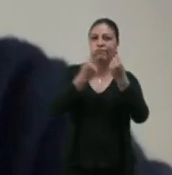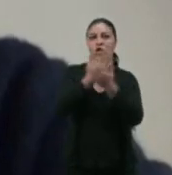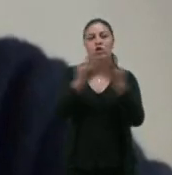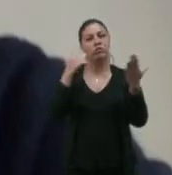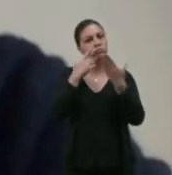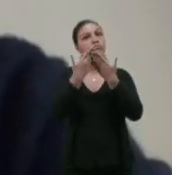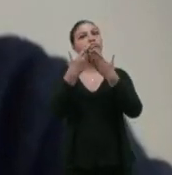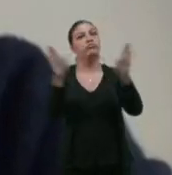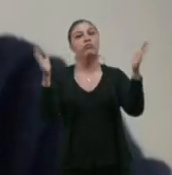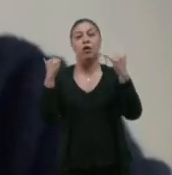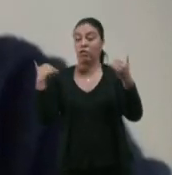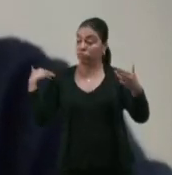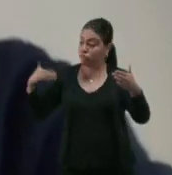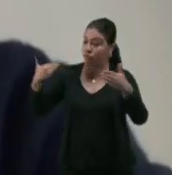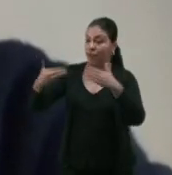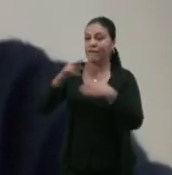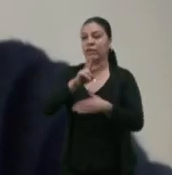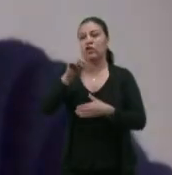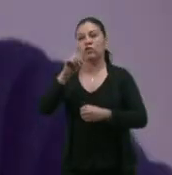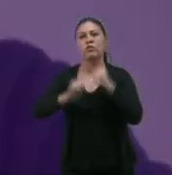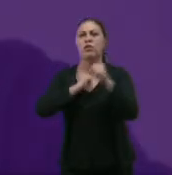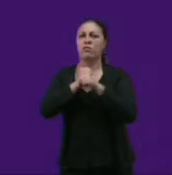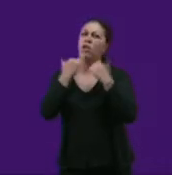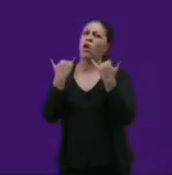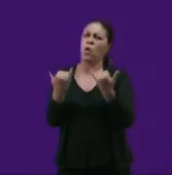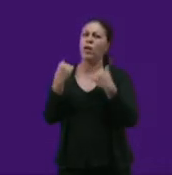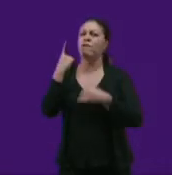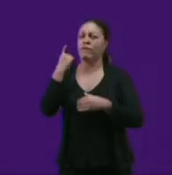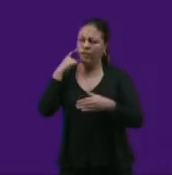la verdad es que todavía queda muchísimo, muchísimo por hacer.